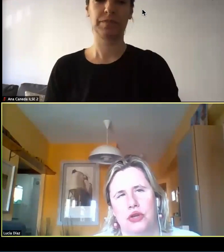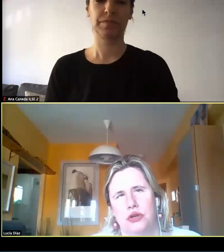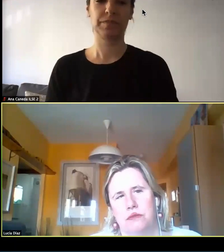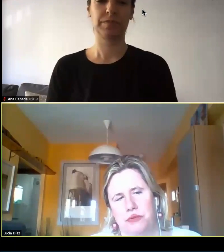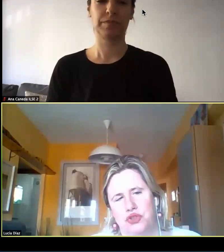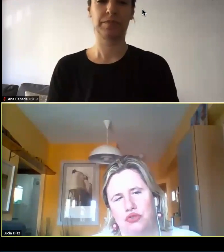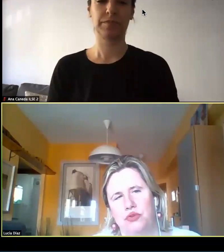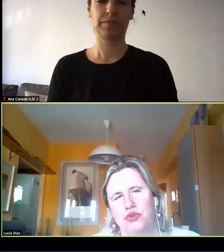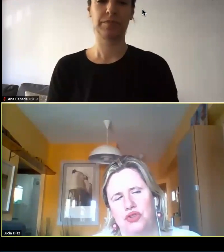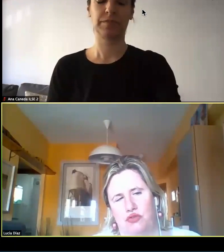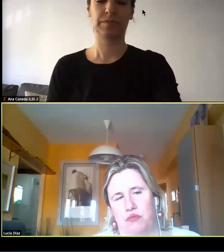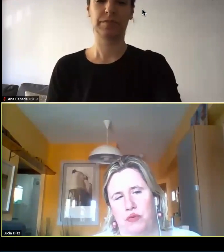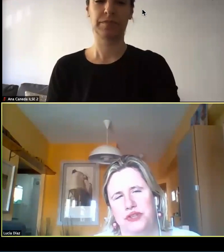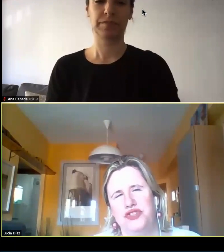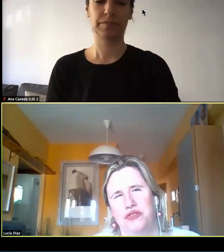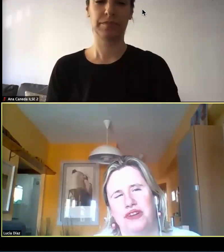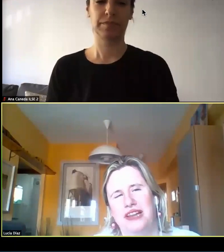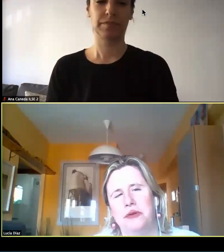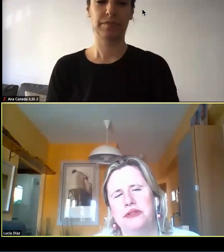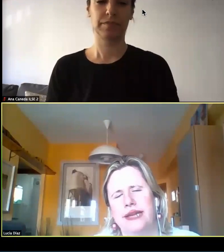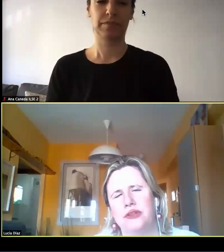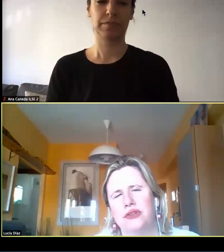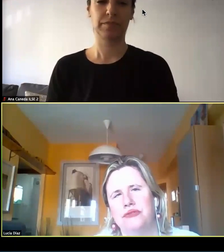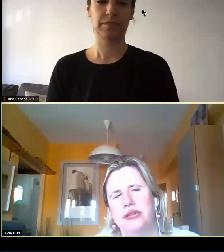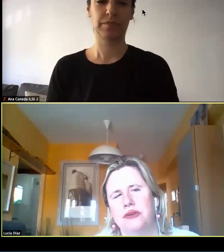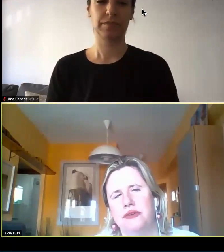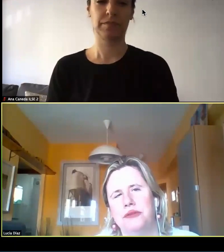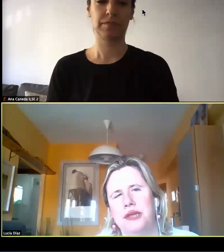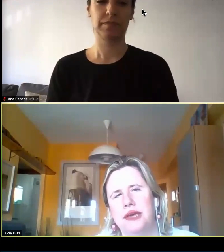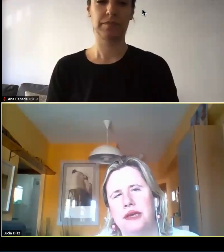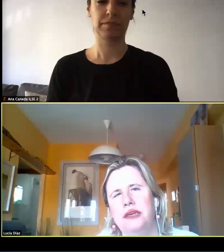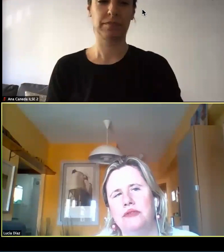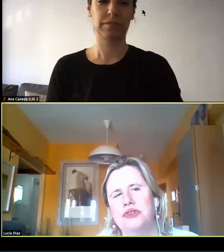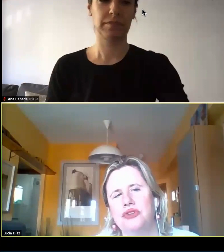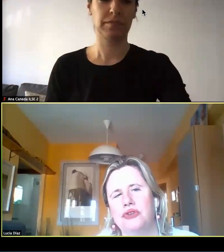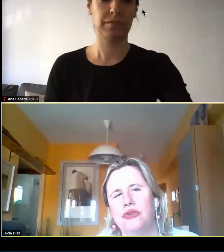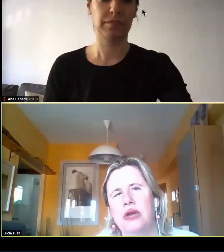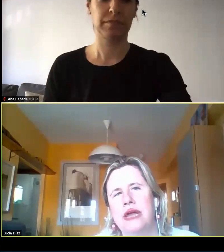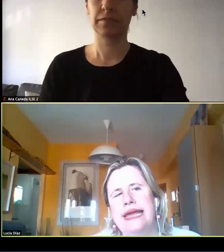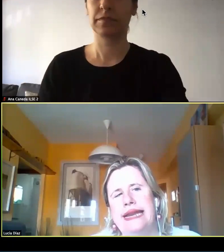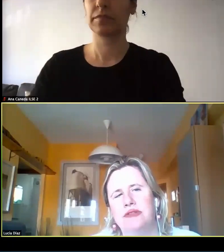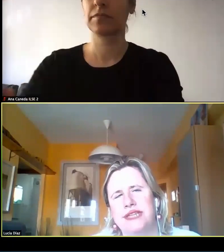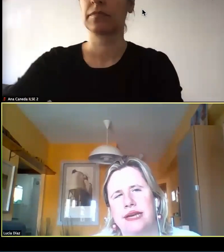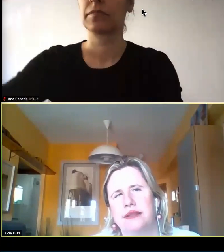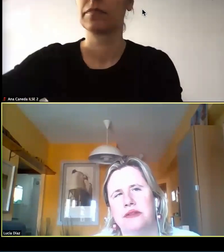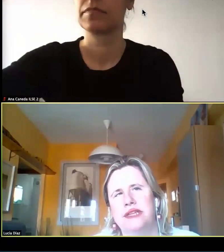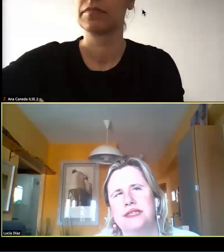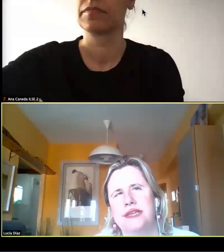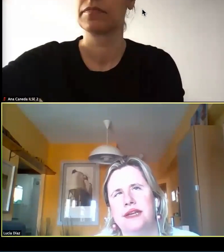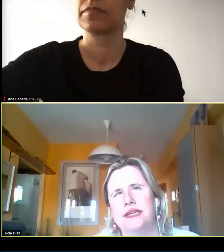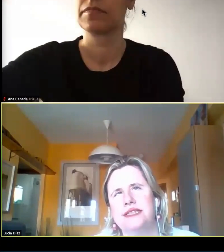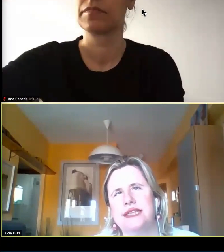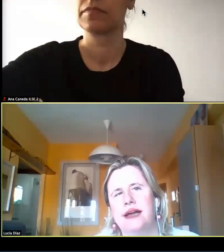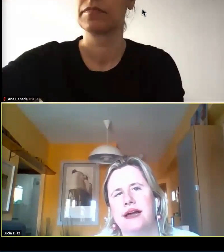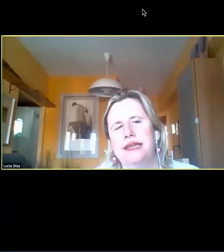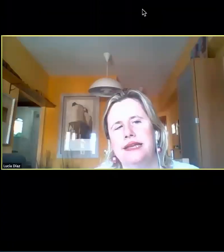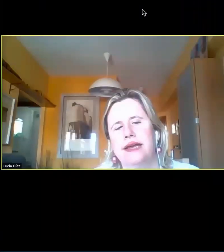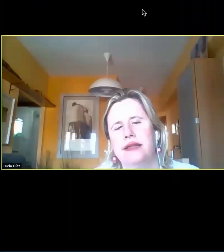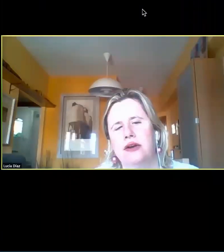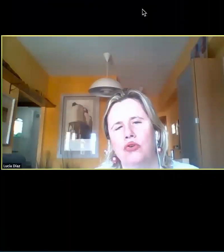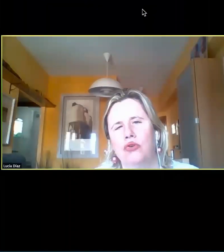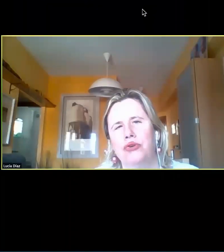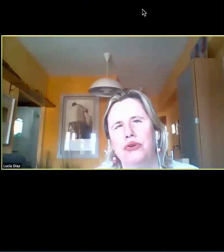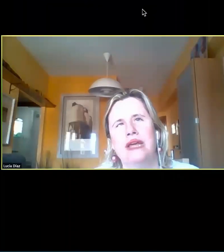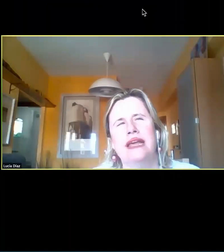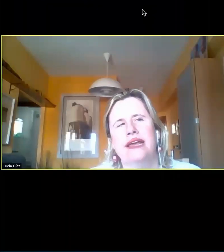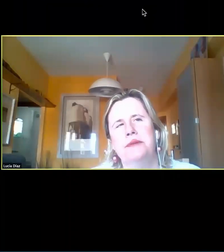somos, pues somos, como he dicho, el voluntariado de Fundación 11 y nuestra razón de ser está